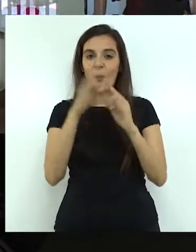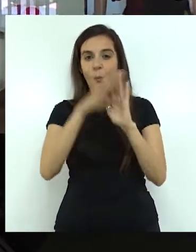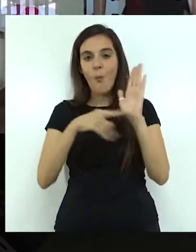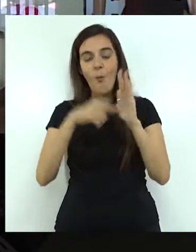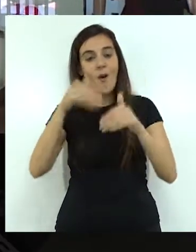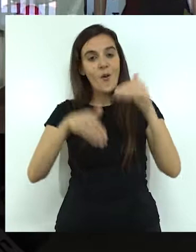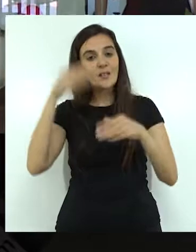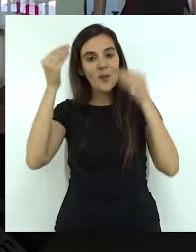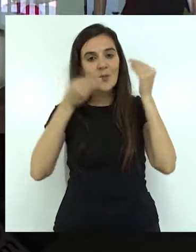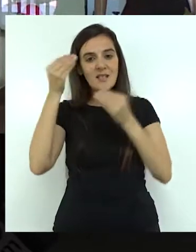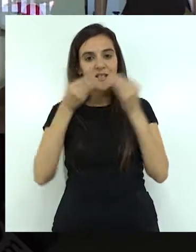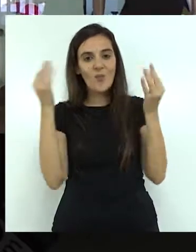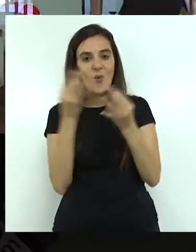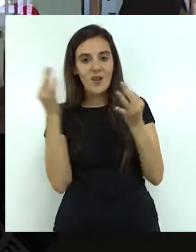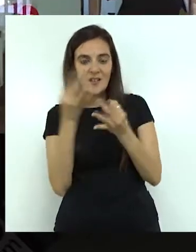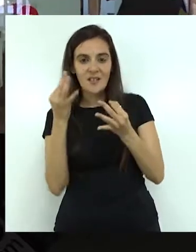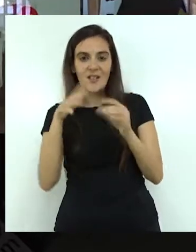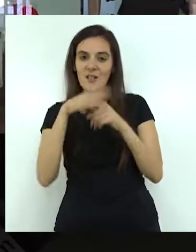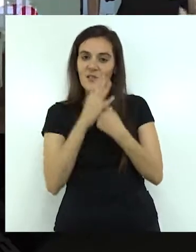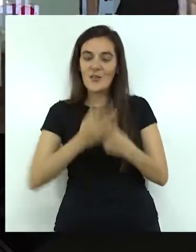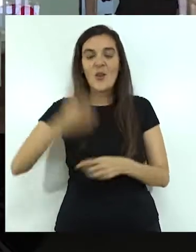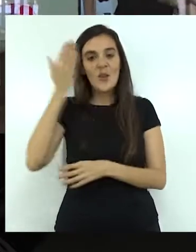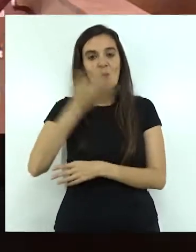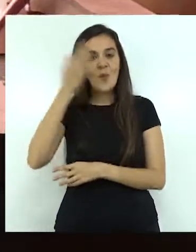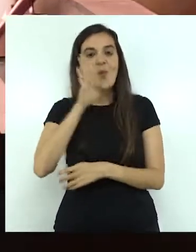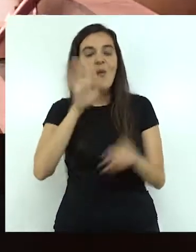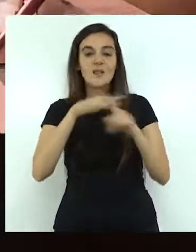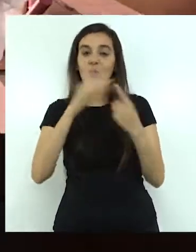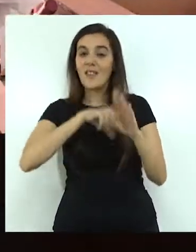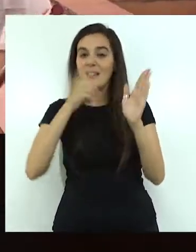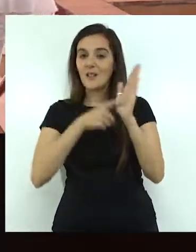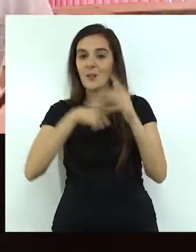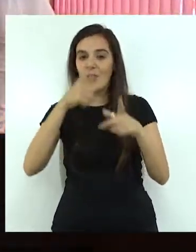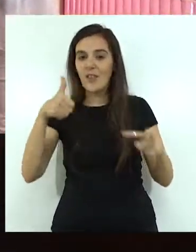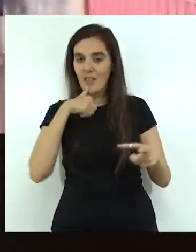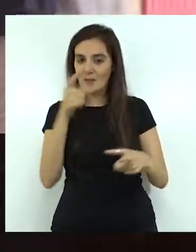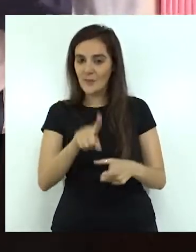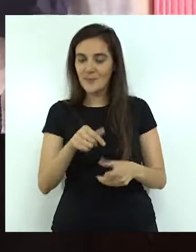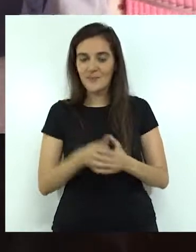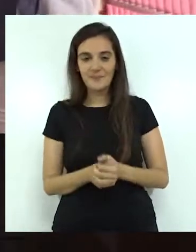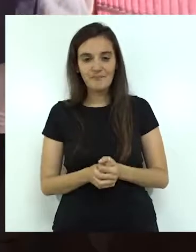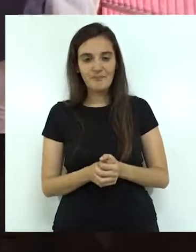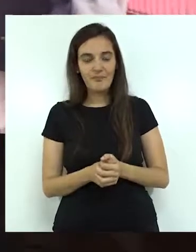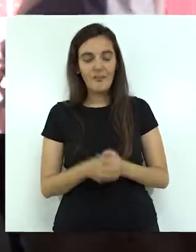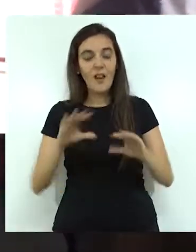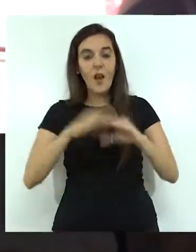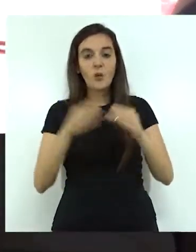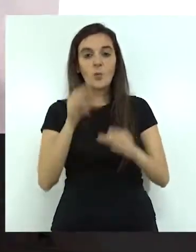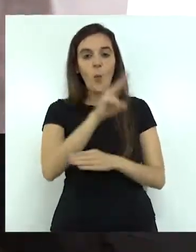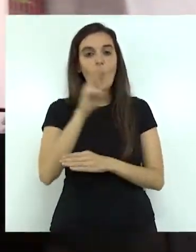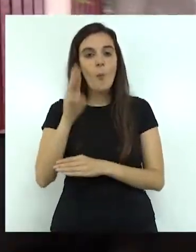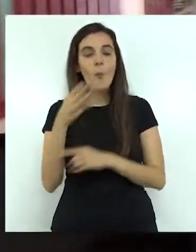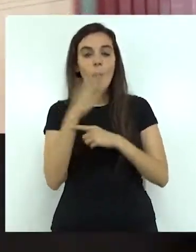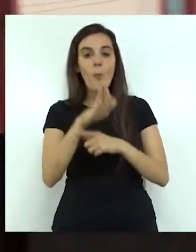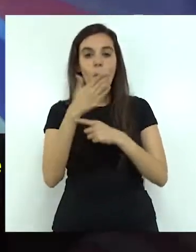puede ser muy beneficioso para esta legislatura y para la ciudad de ceuta por parte del partido popular se personó en el representante de la candidatura o